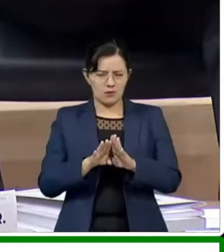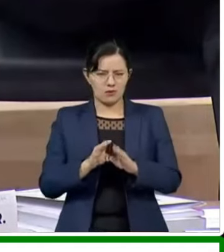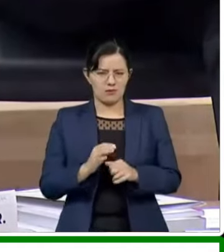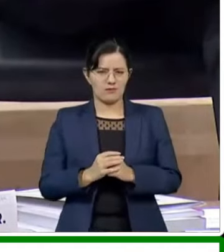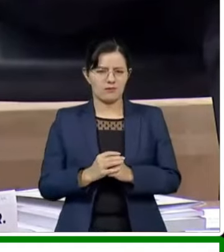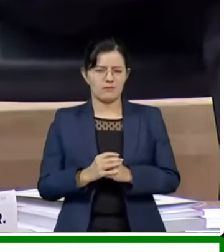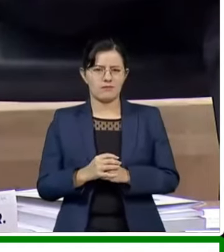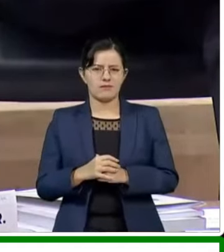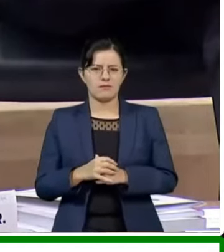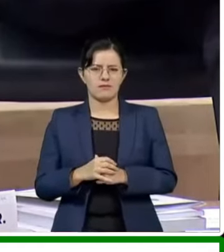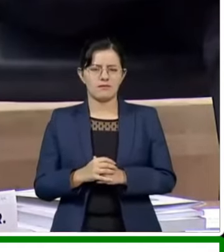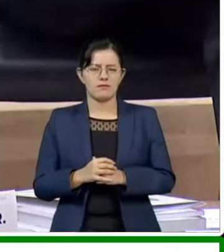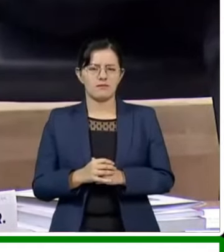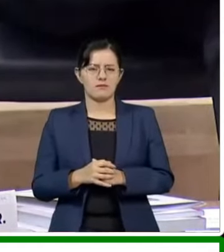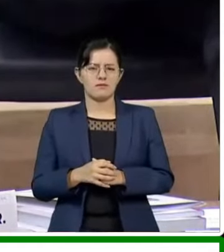es de una